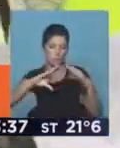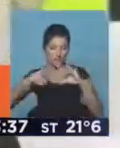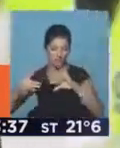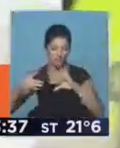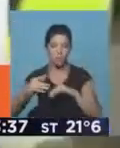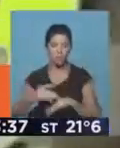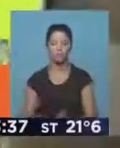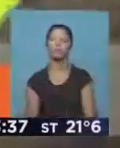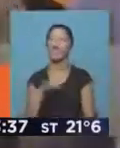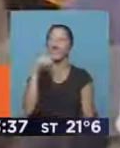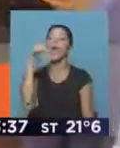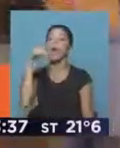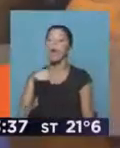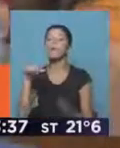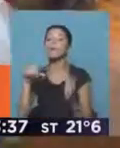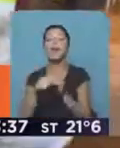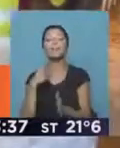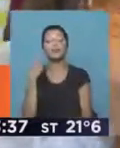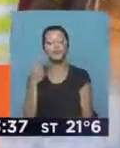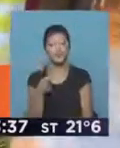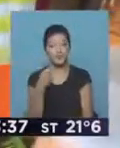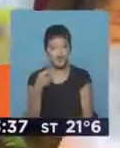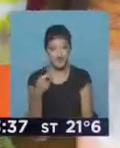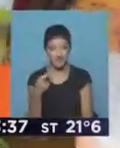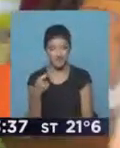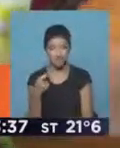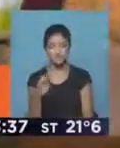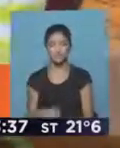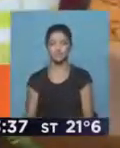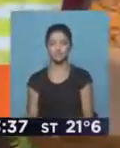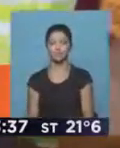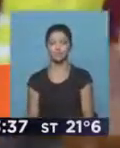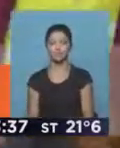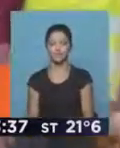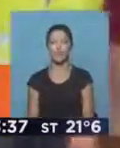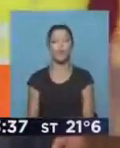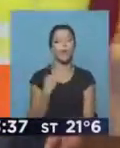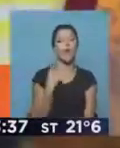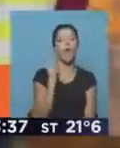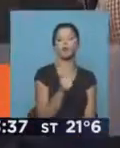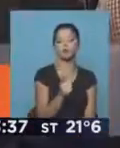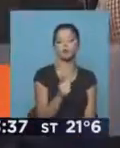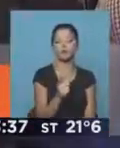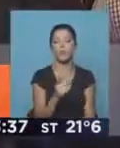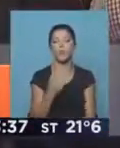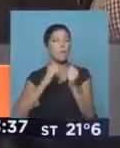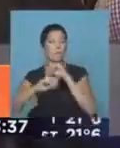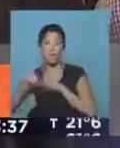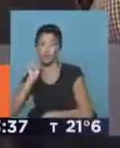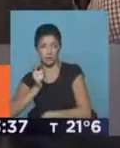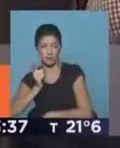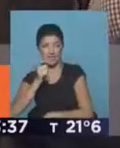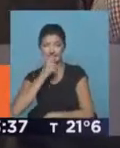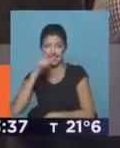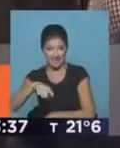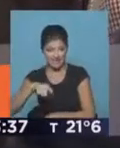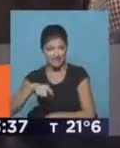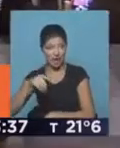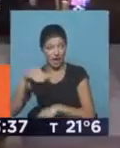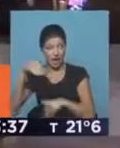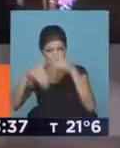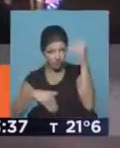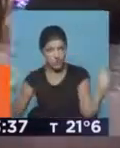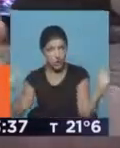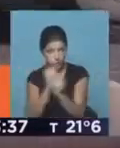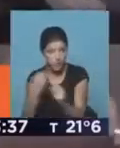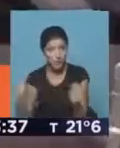que parece es ir de un autoritarismo a un autoritarismo mayor si el referéndum por el sí a favor